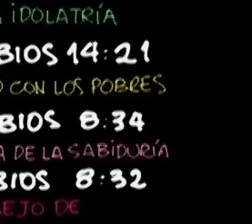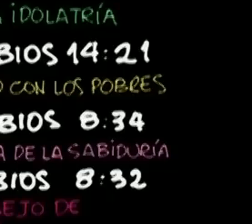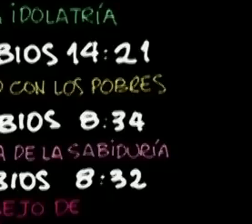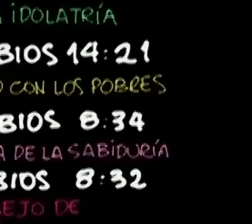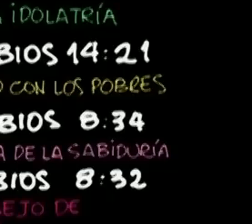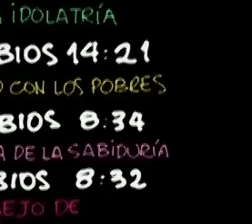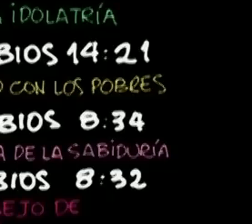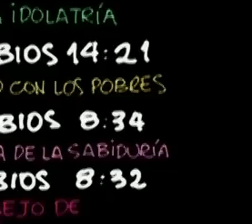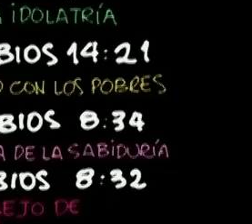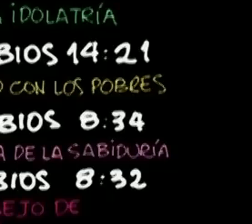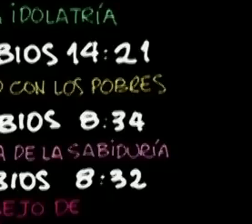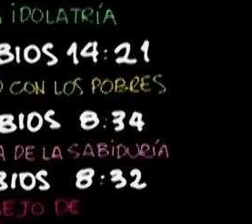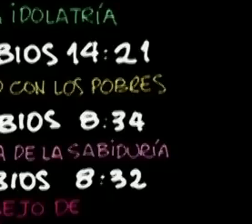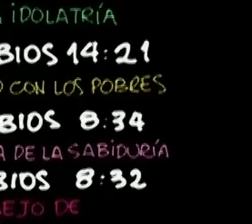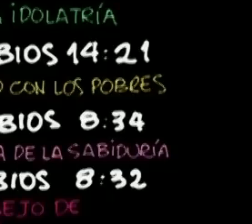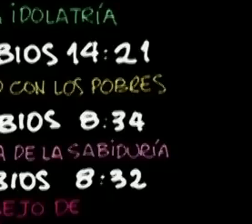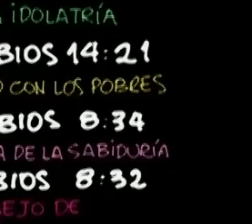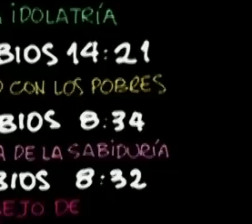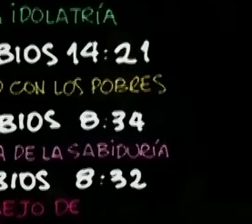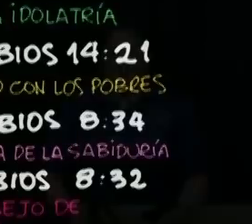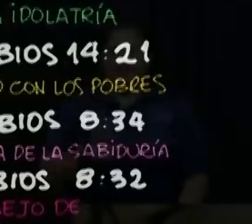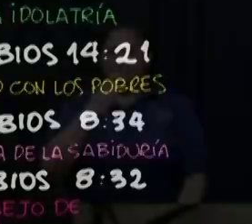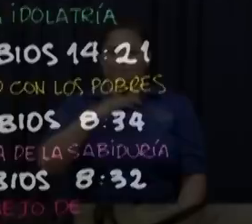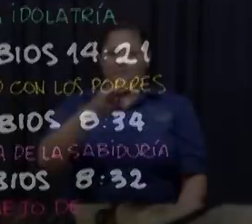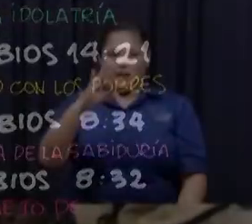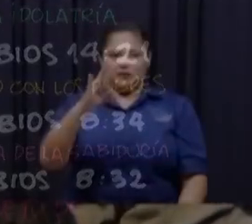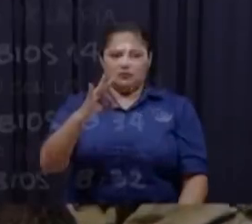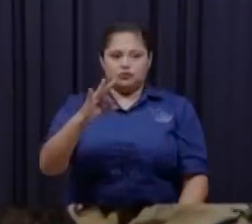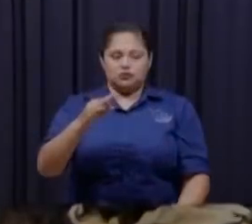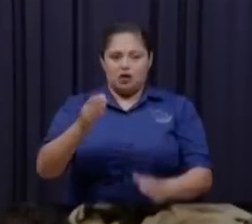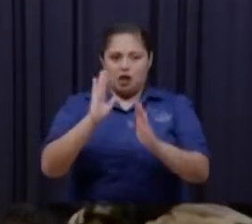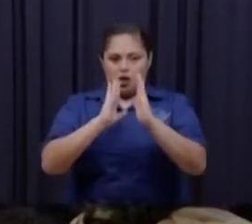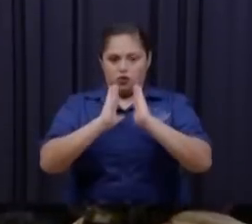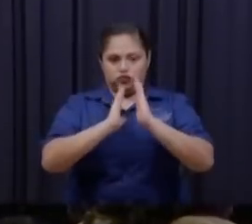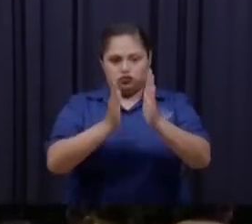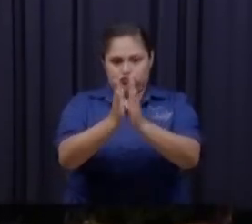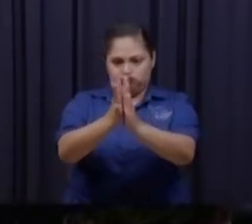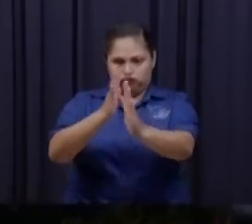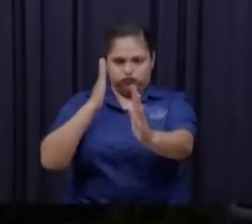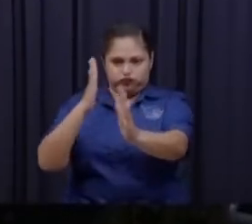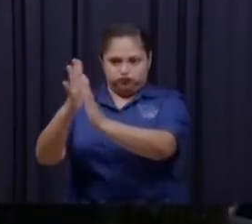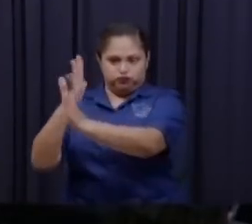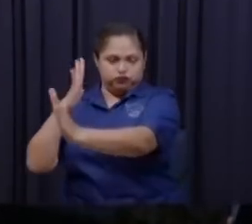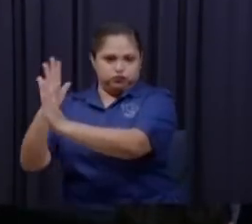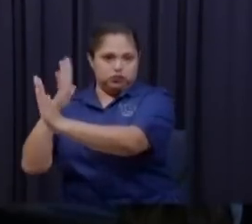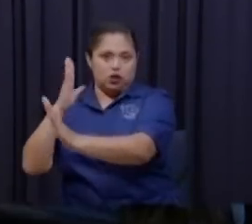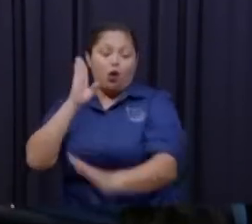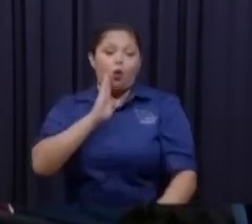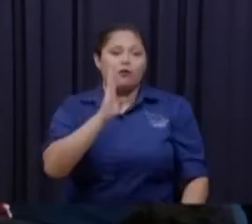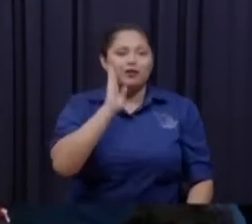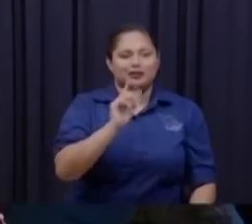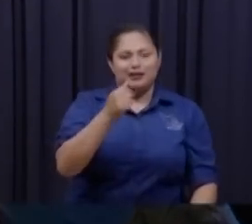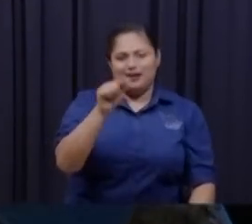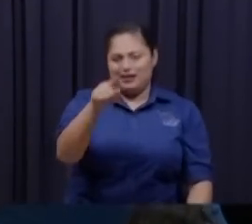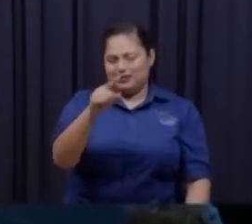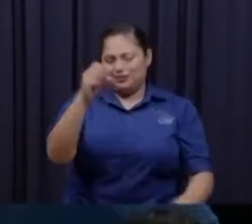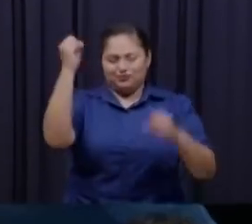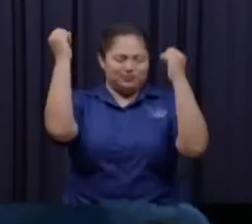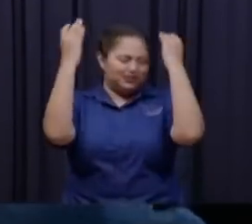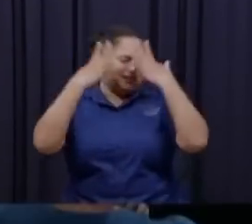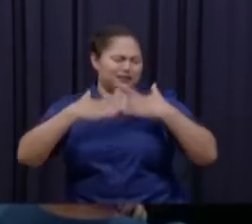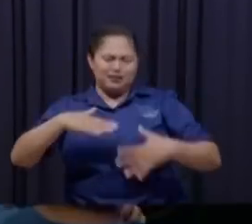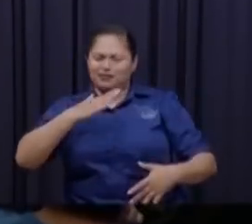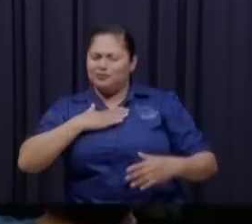llenó aquí hasta adelante y los pasillos de jóvenes. Eso me llena mi corazón,